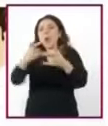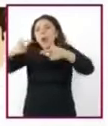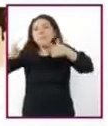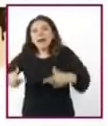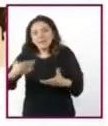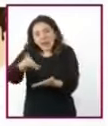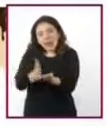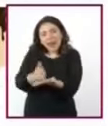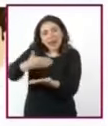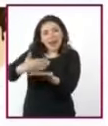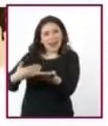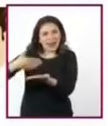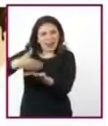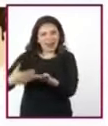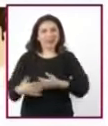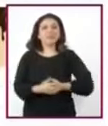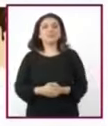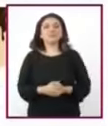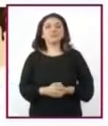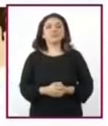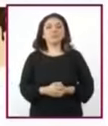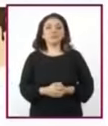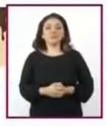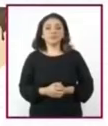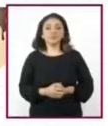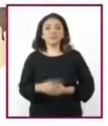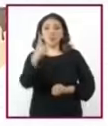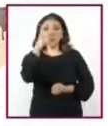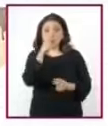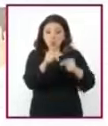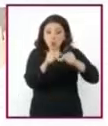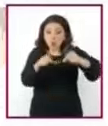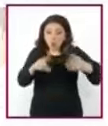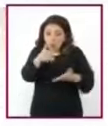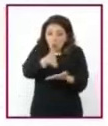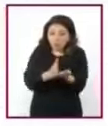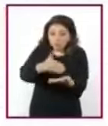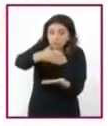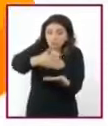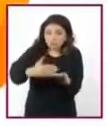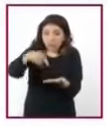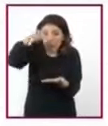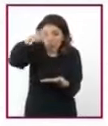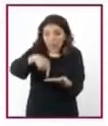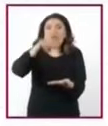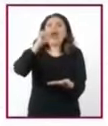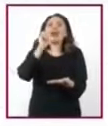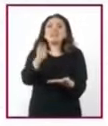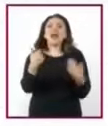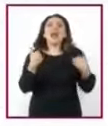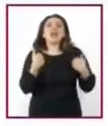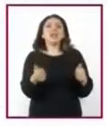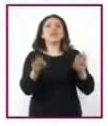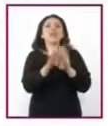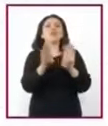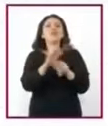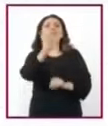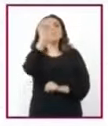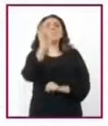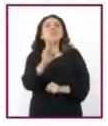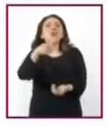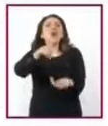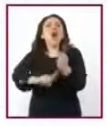que se parten en rebanadas. El tamaño de una rebanada en una gráfica es proporcional al porcentaje